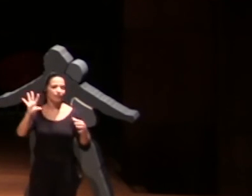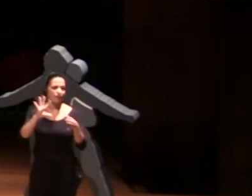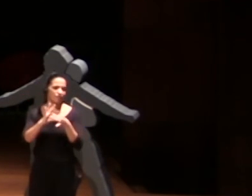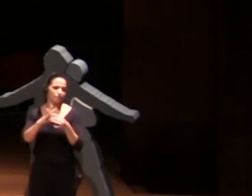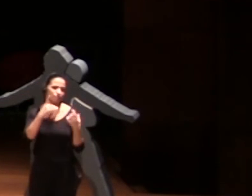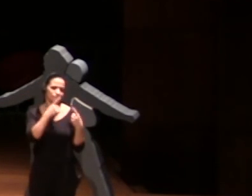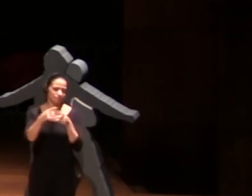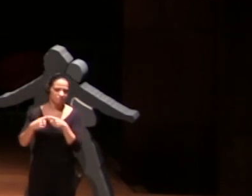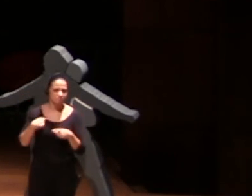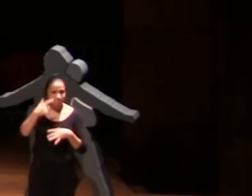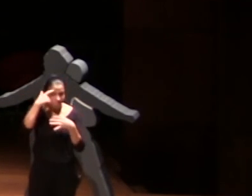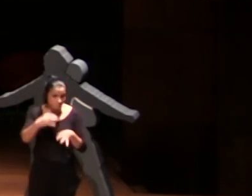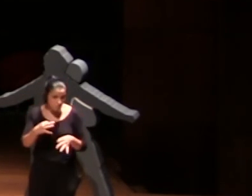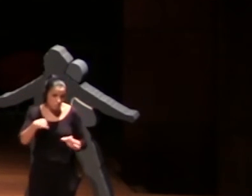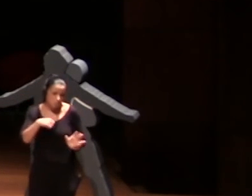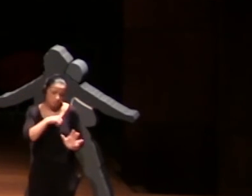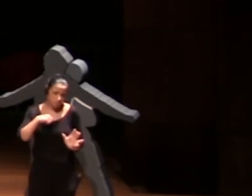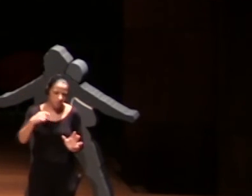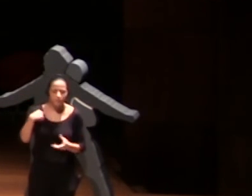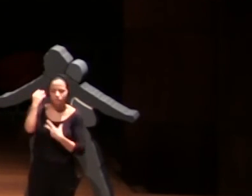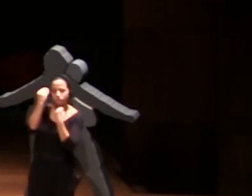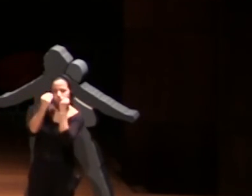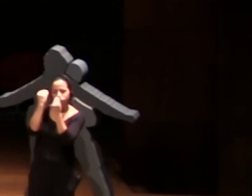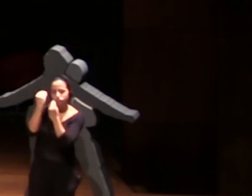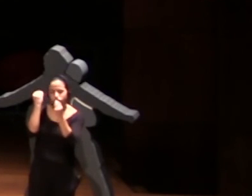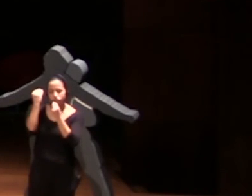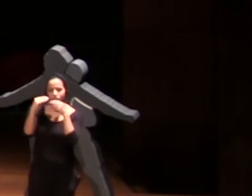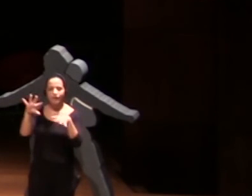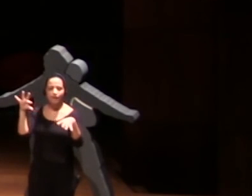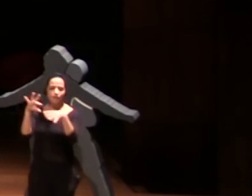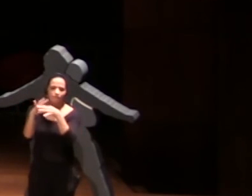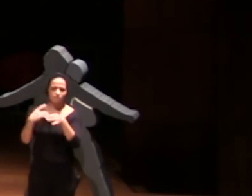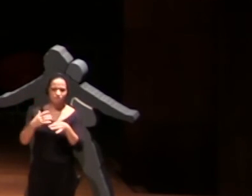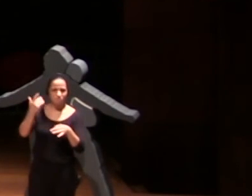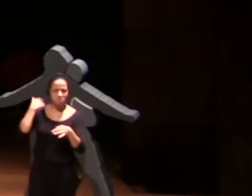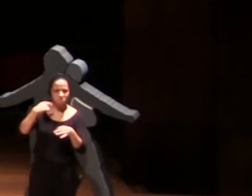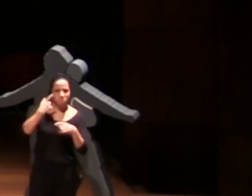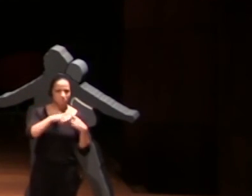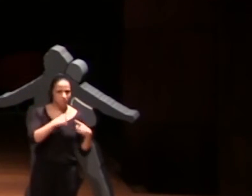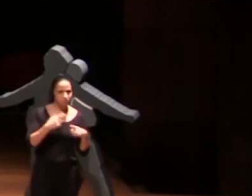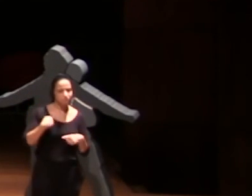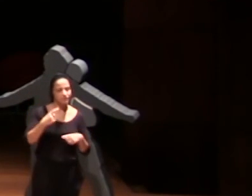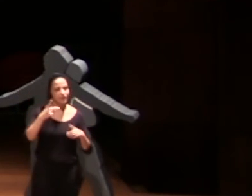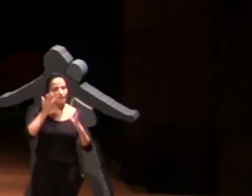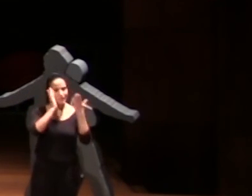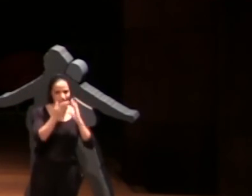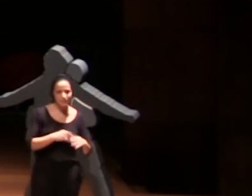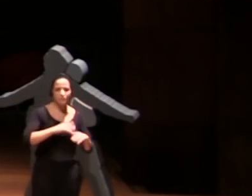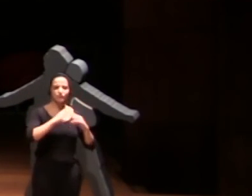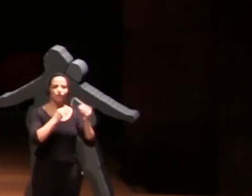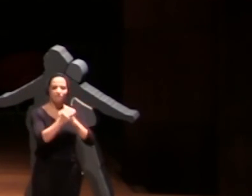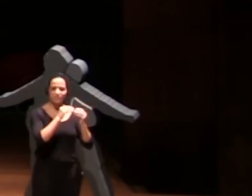que creo que a mí particularmente me han hecho reflexionar mucho sobre mucho de las cosas que creíamos en el tratamiento de los tejidos